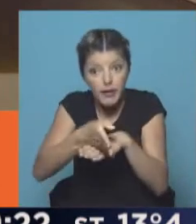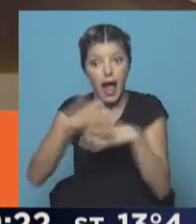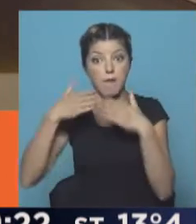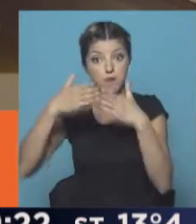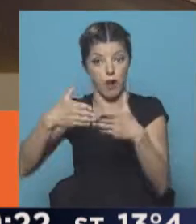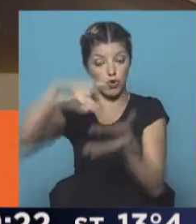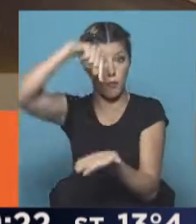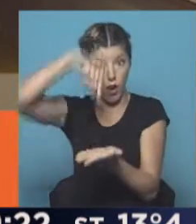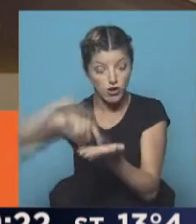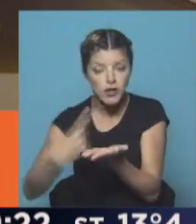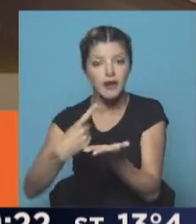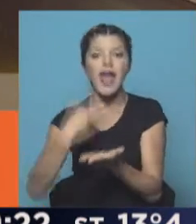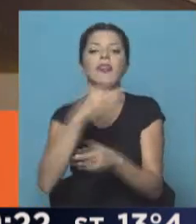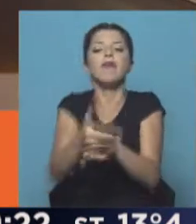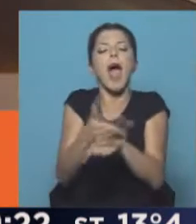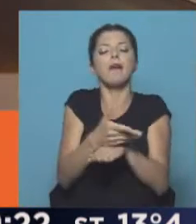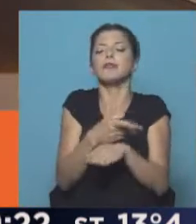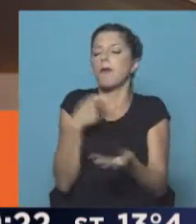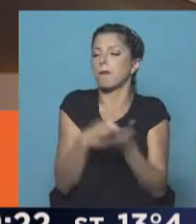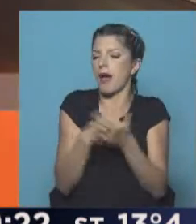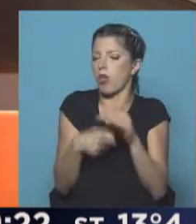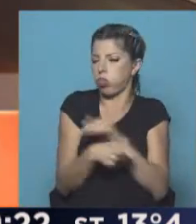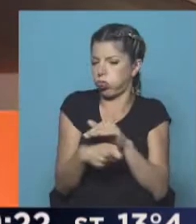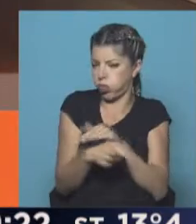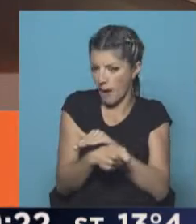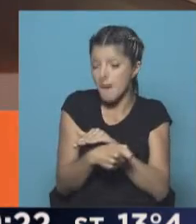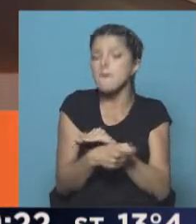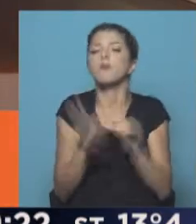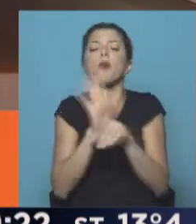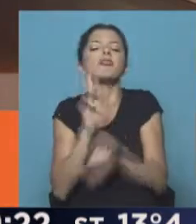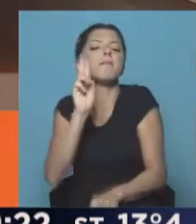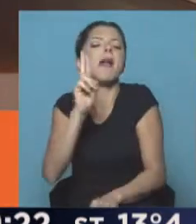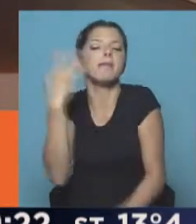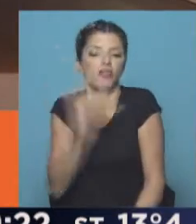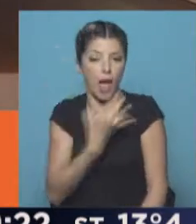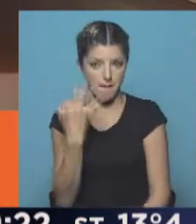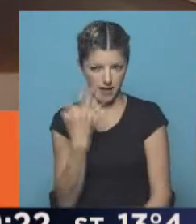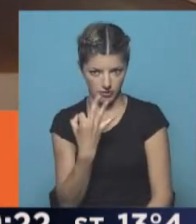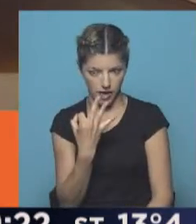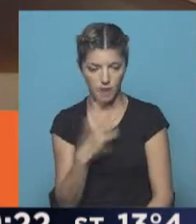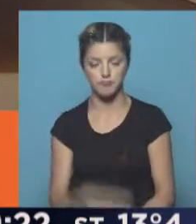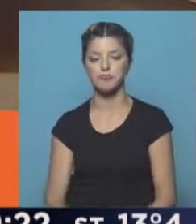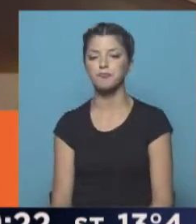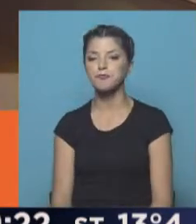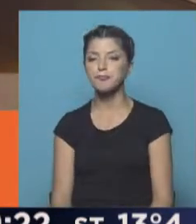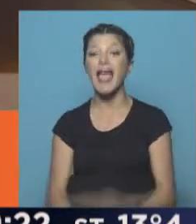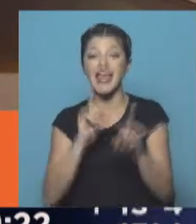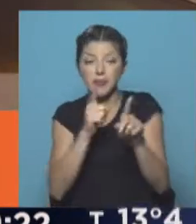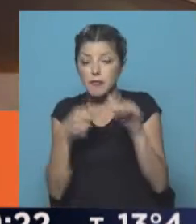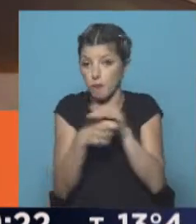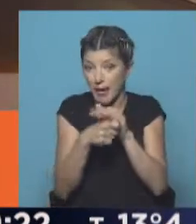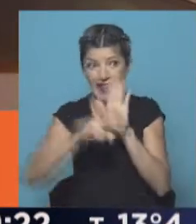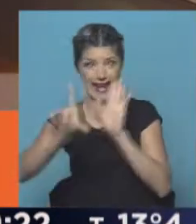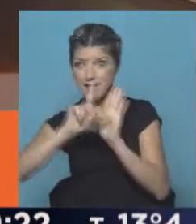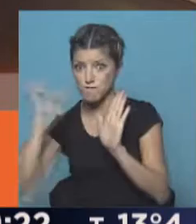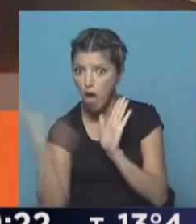Aires principalmente debían pagar un permiso especial para poder operar en el puerto. Este cobro era ilegal. Él de